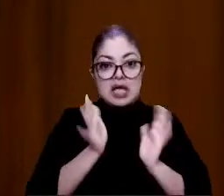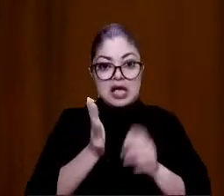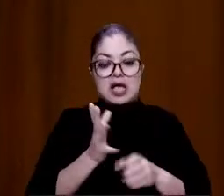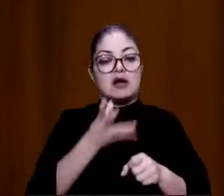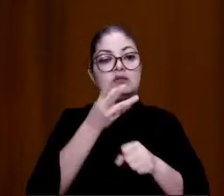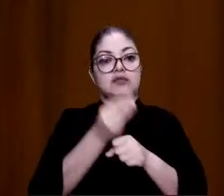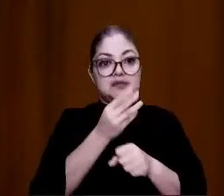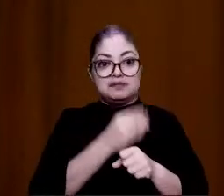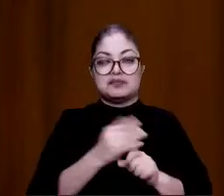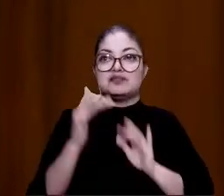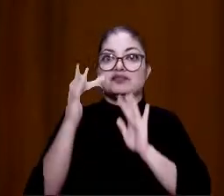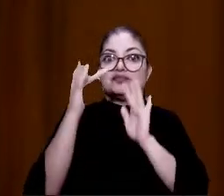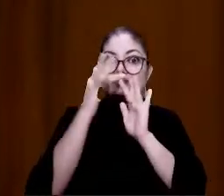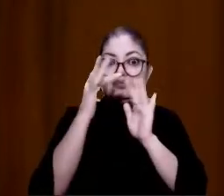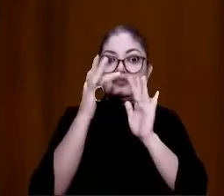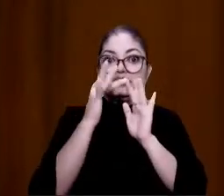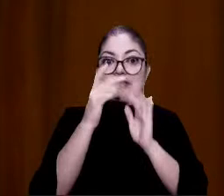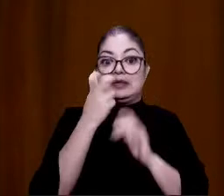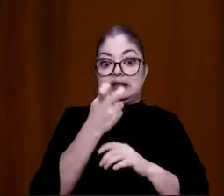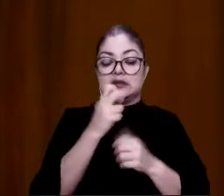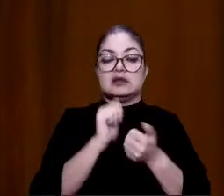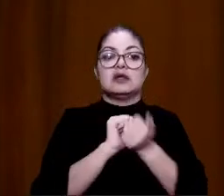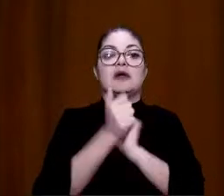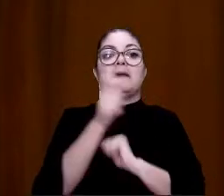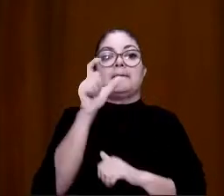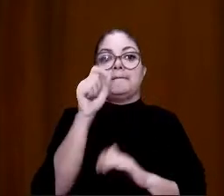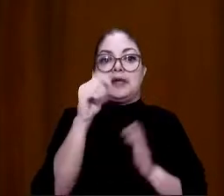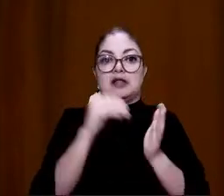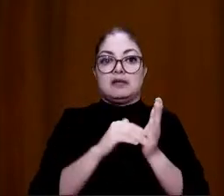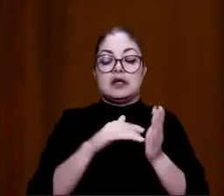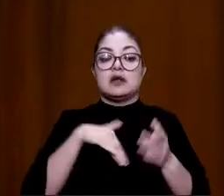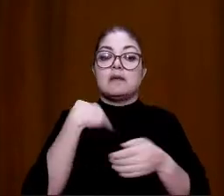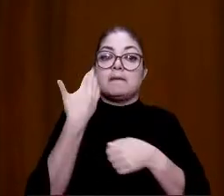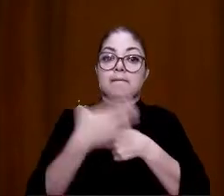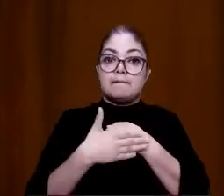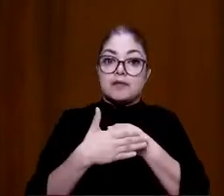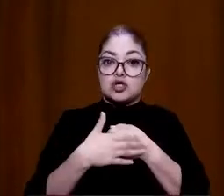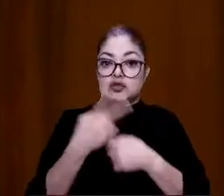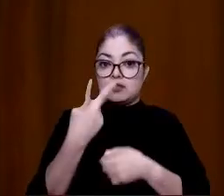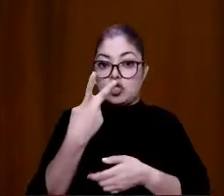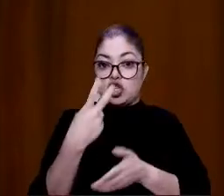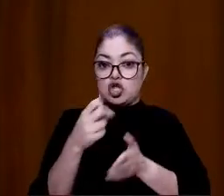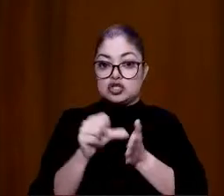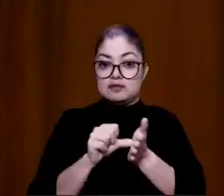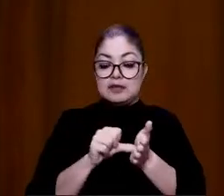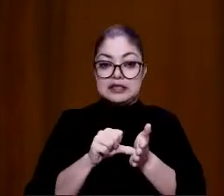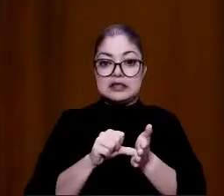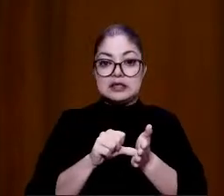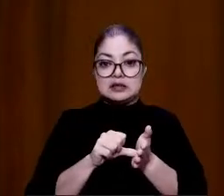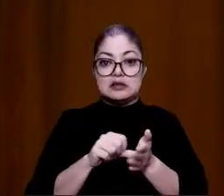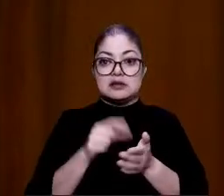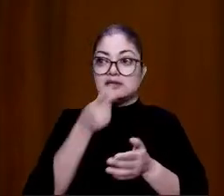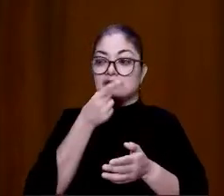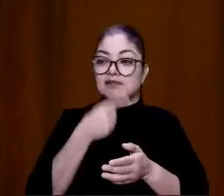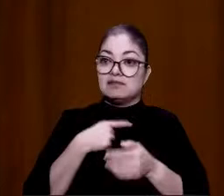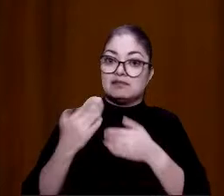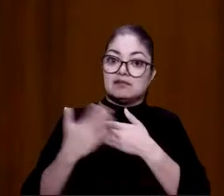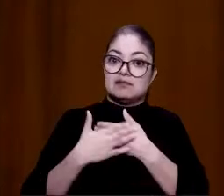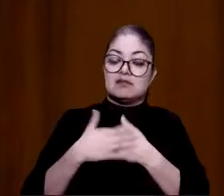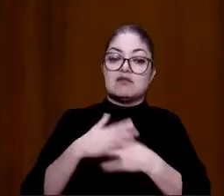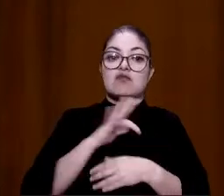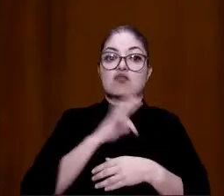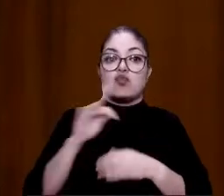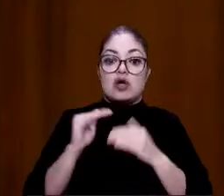eso permite que hoy ya tengamos 20,000. Y en los próximos 2 meses, lo que me informa la Secretaría es que podría